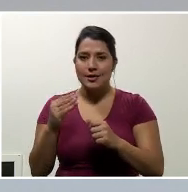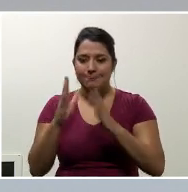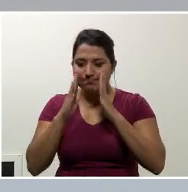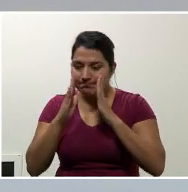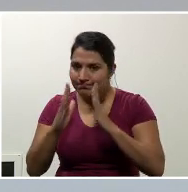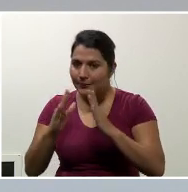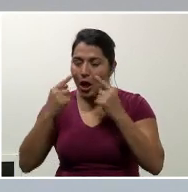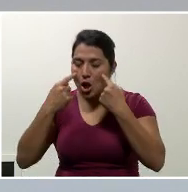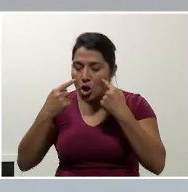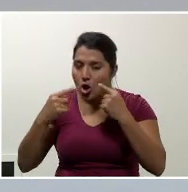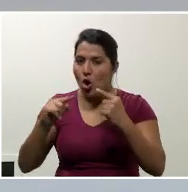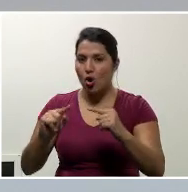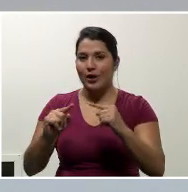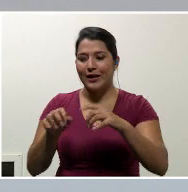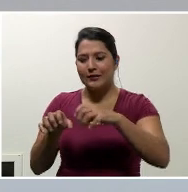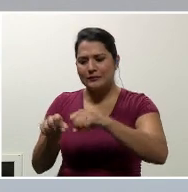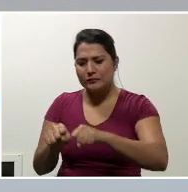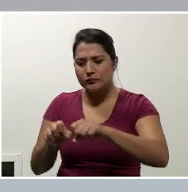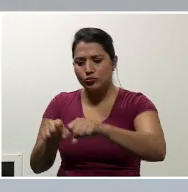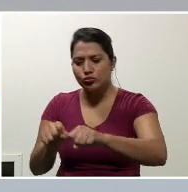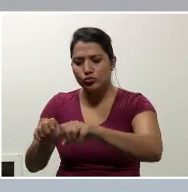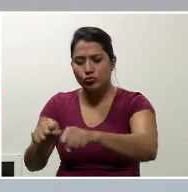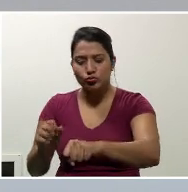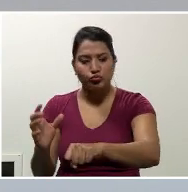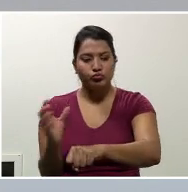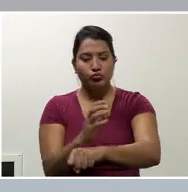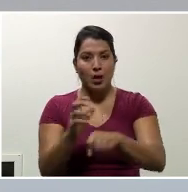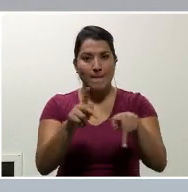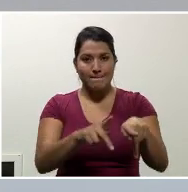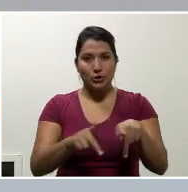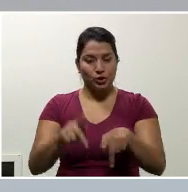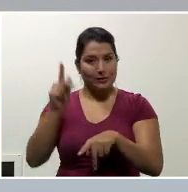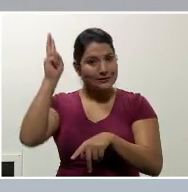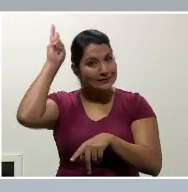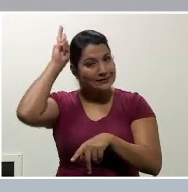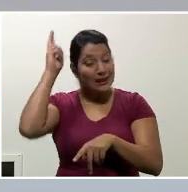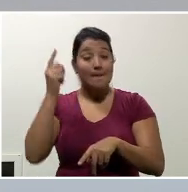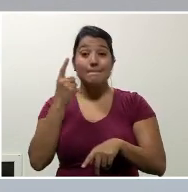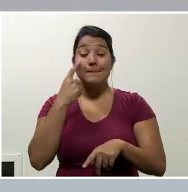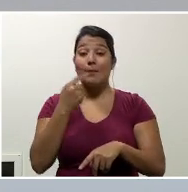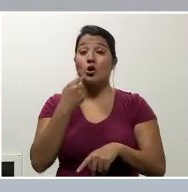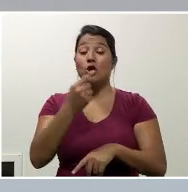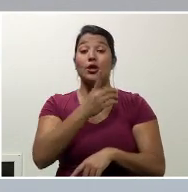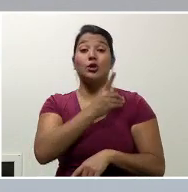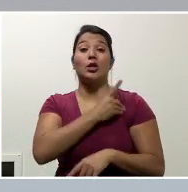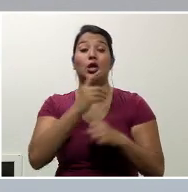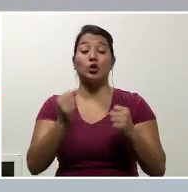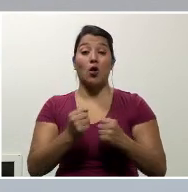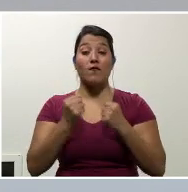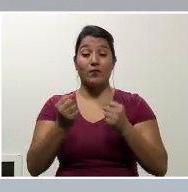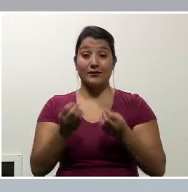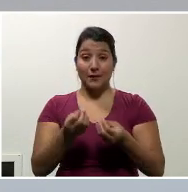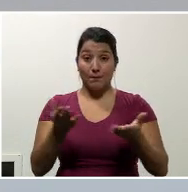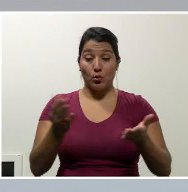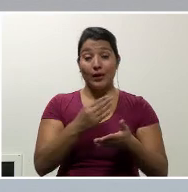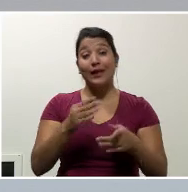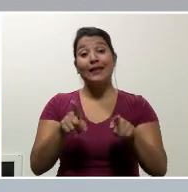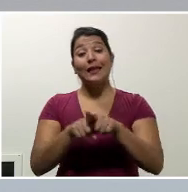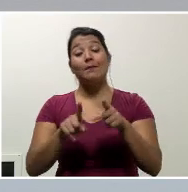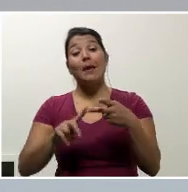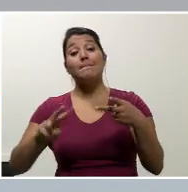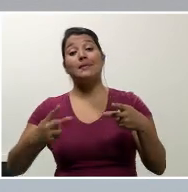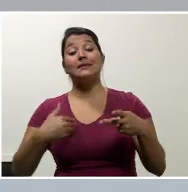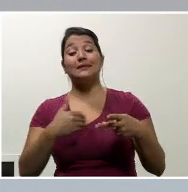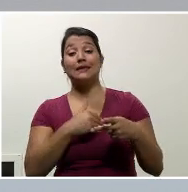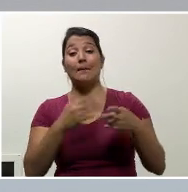de recuperación de tierras indígenas. Escuchemos las declaraciones del director de la Fuerza Pública y también del